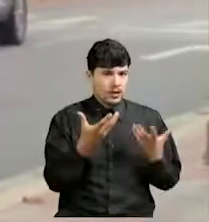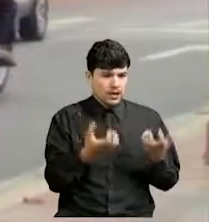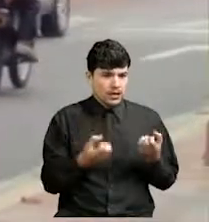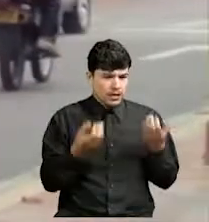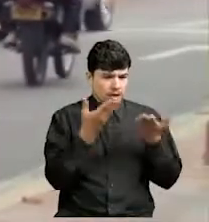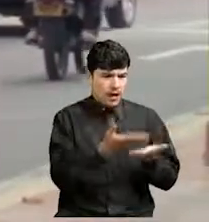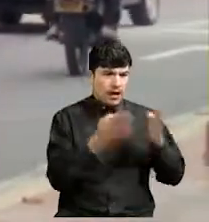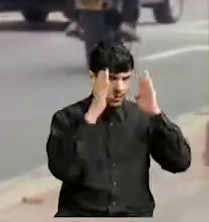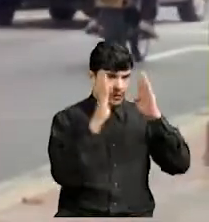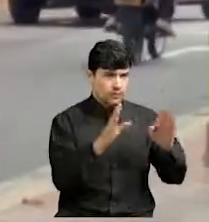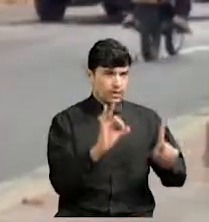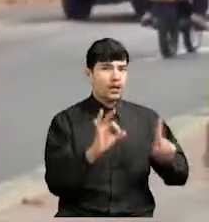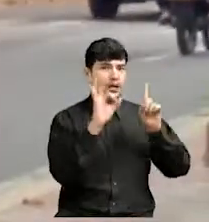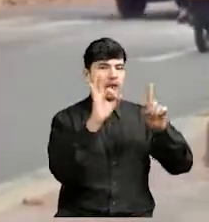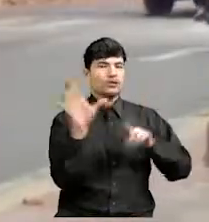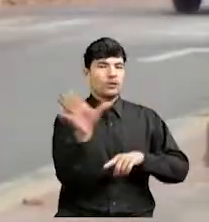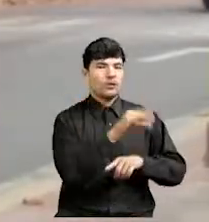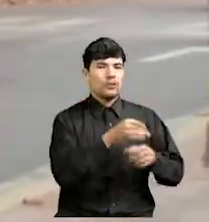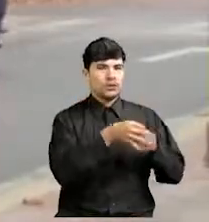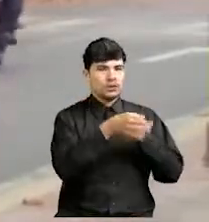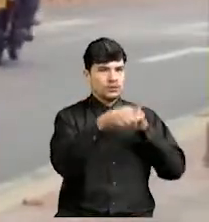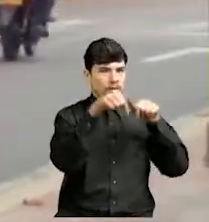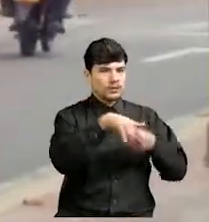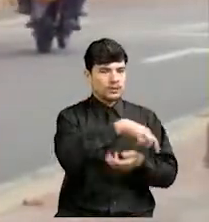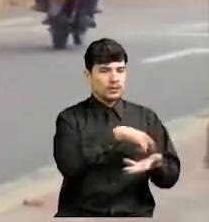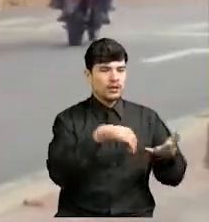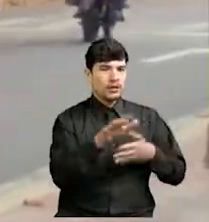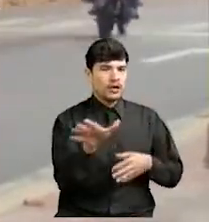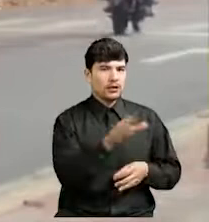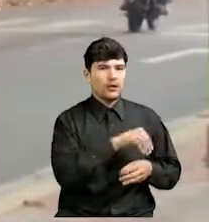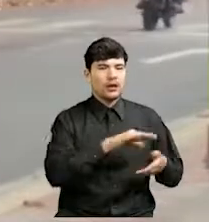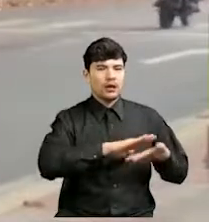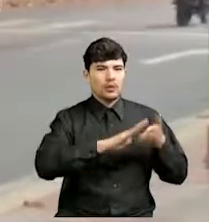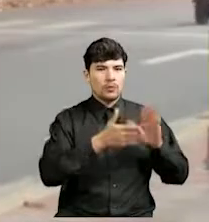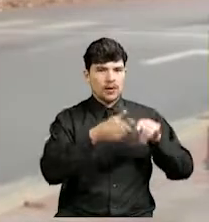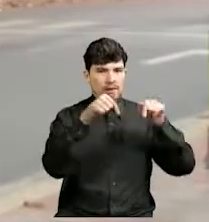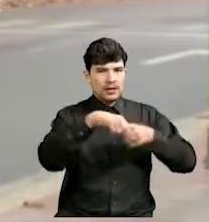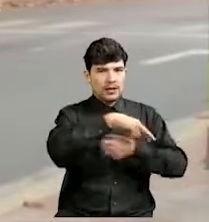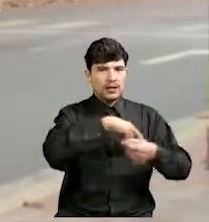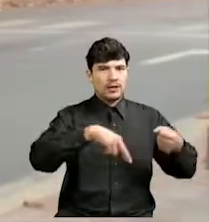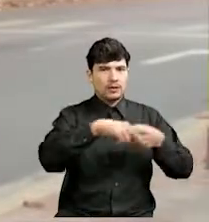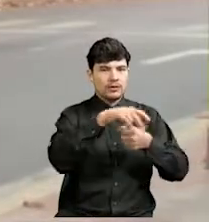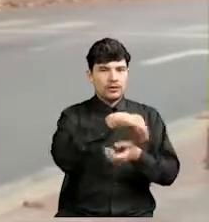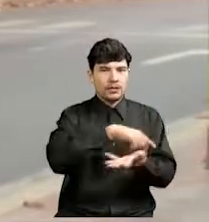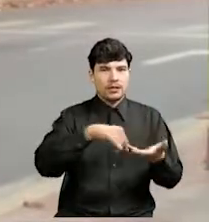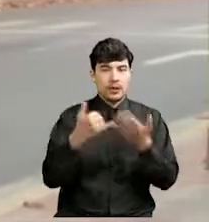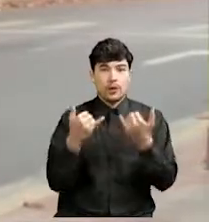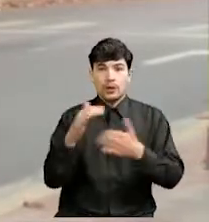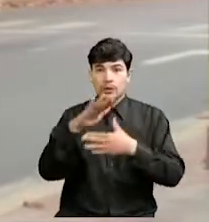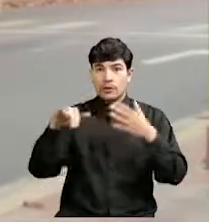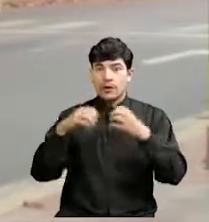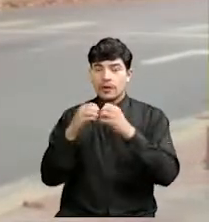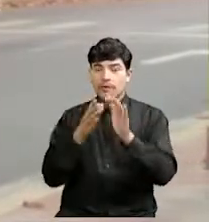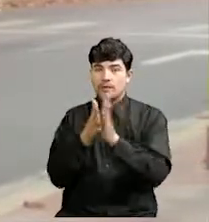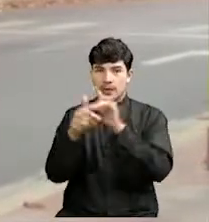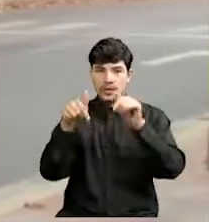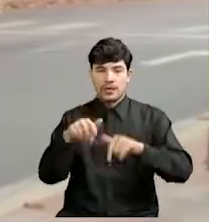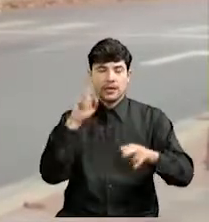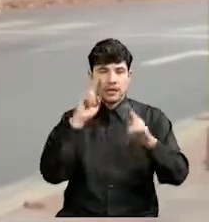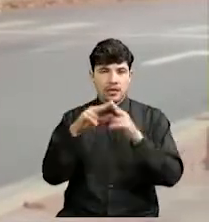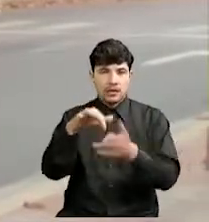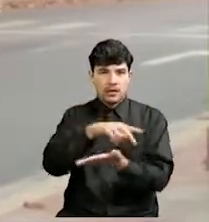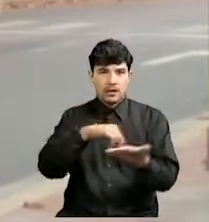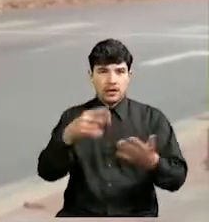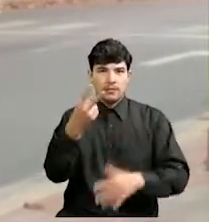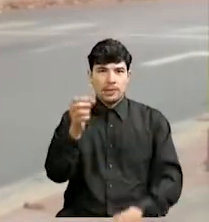atención de calidad en todos los municipios santandereanos a los habitantes de la región. Por hoy todo sobre Expedición Santander 2017. Sigan